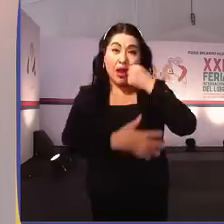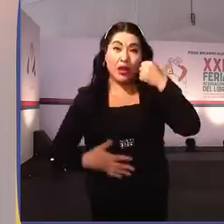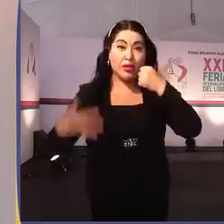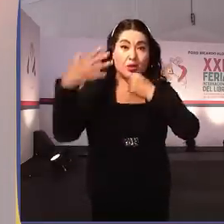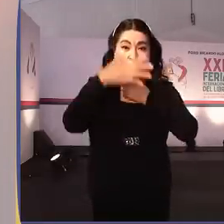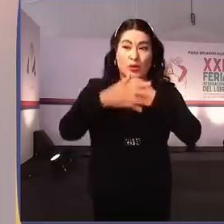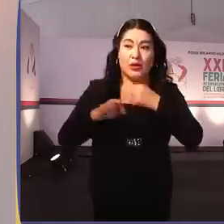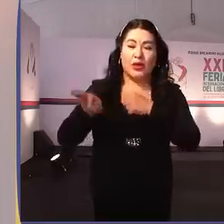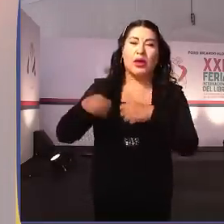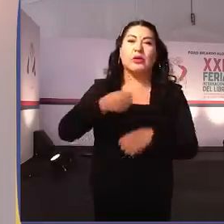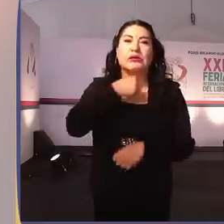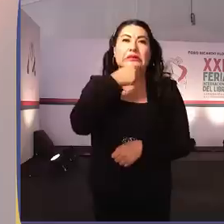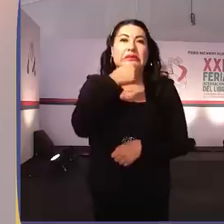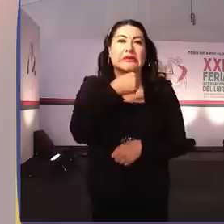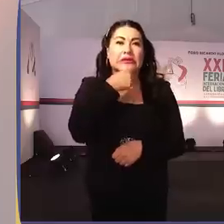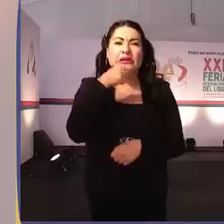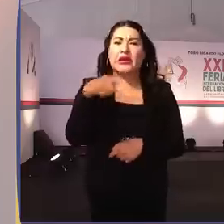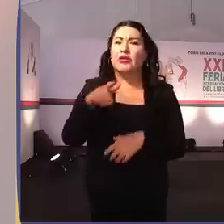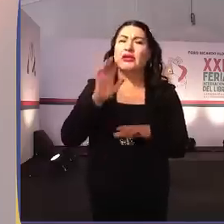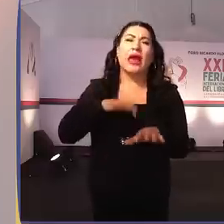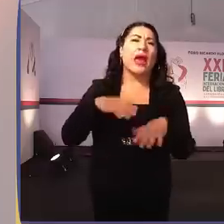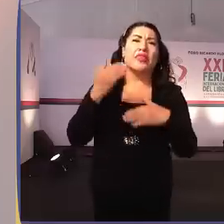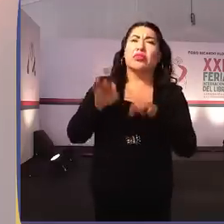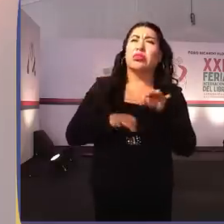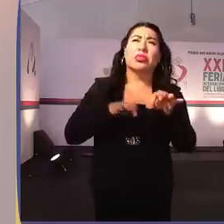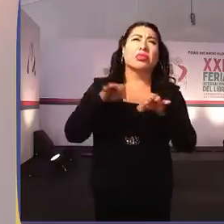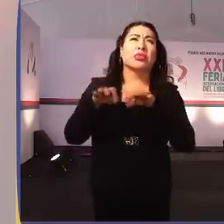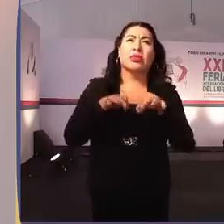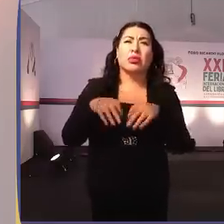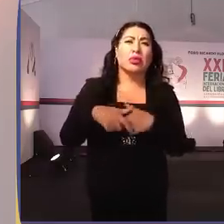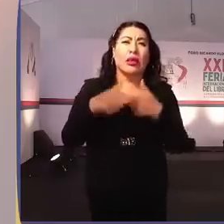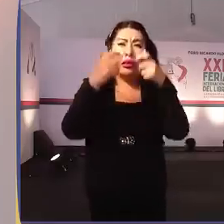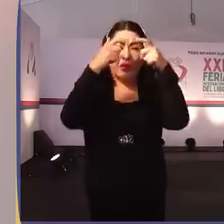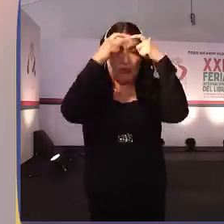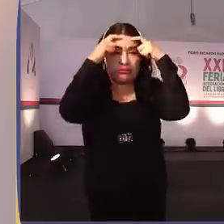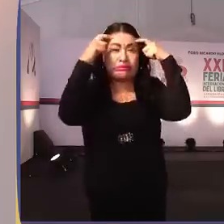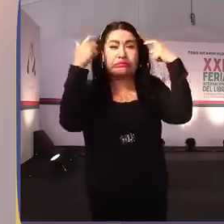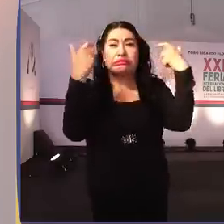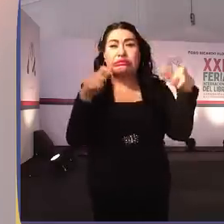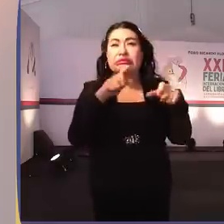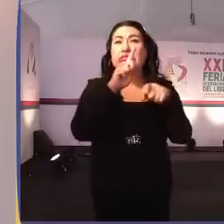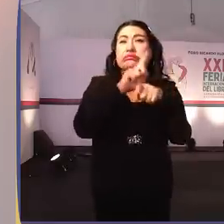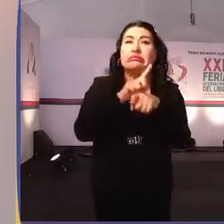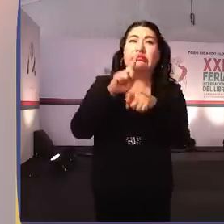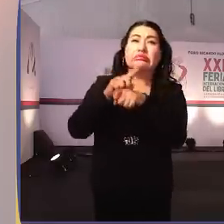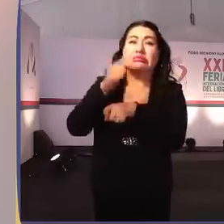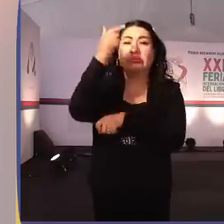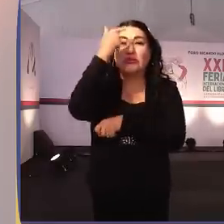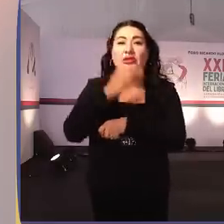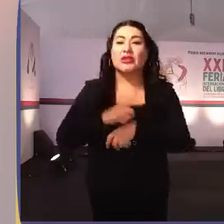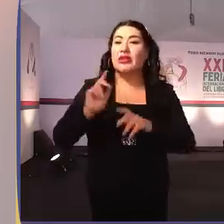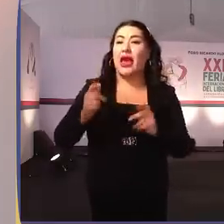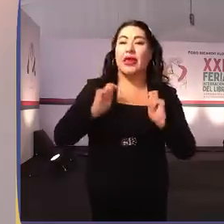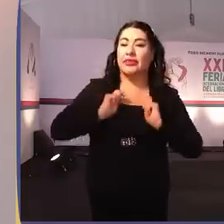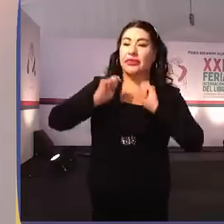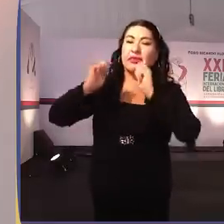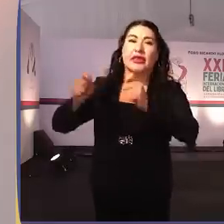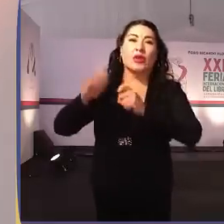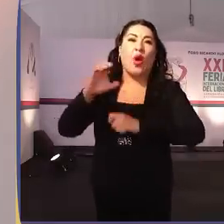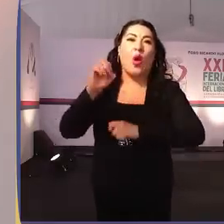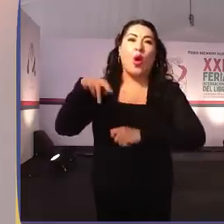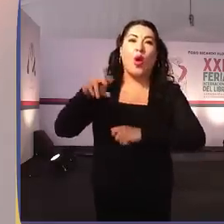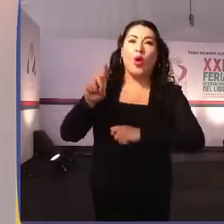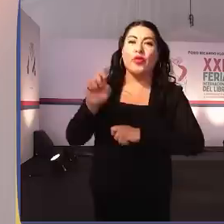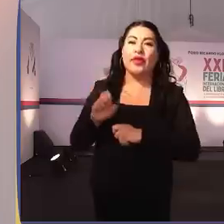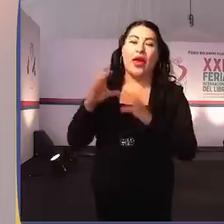ya después de hartos de servir, ya miren, ni leo, y de llevar malos días y peores noches, les daban algún título de conde o por lo mucho